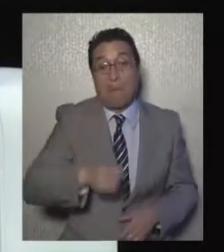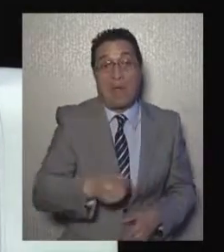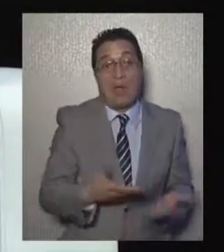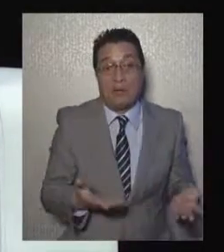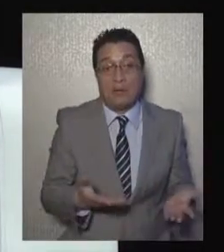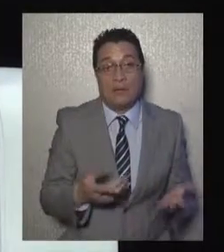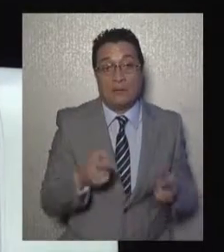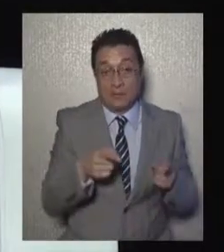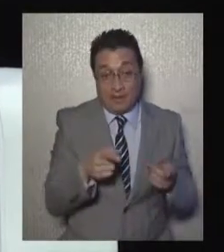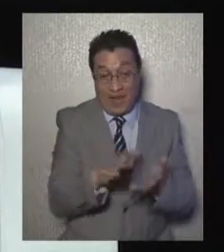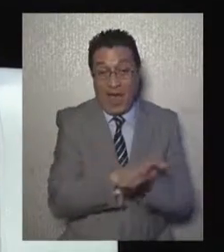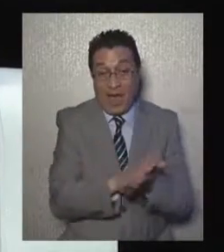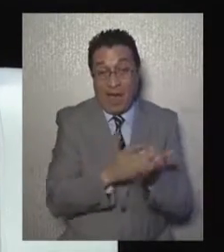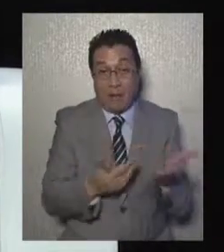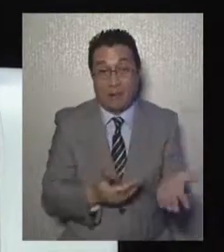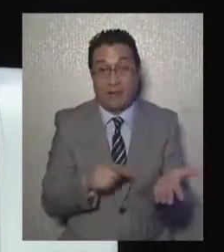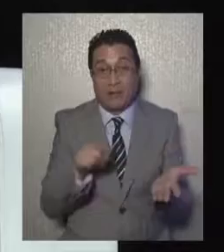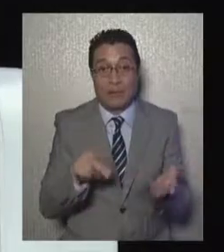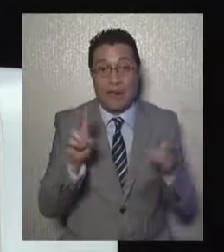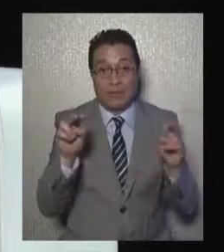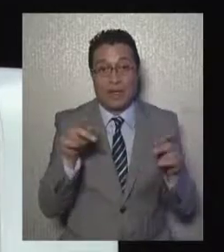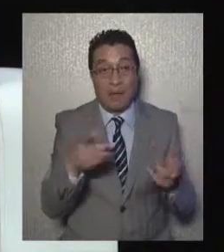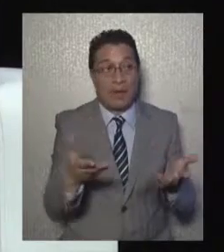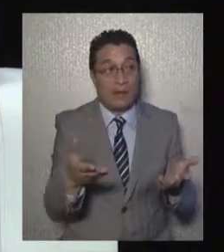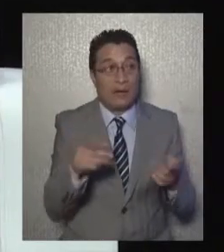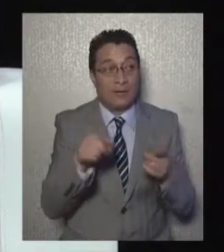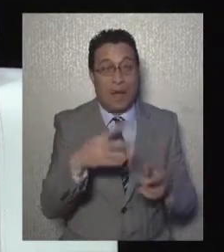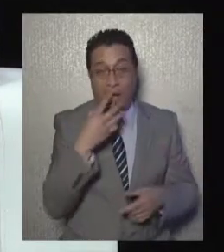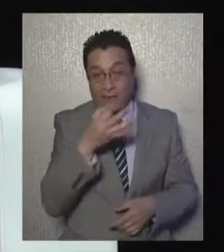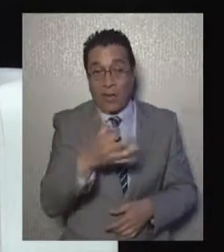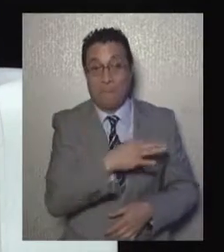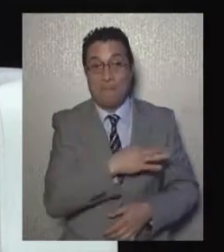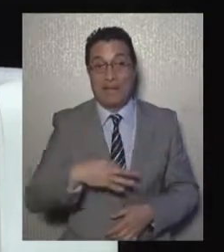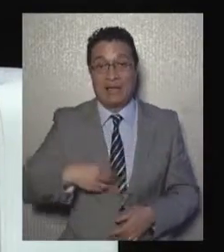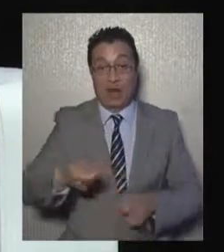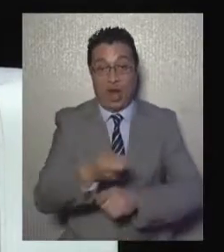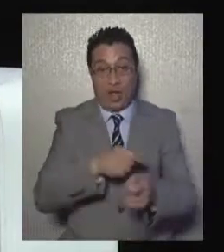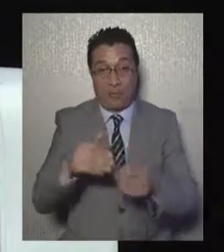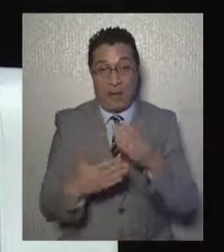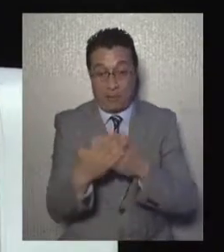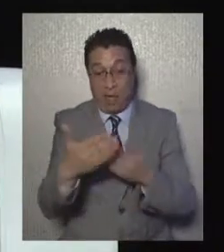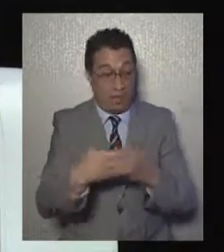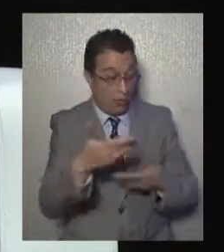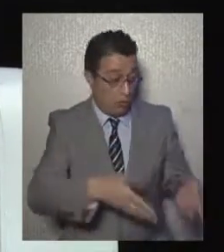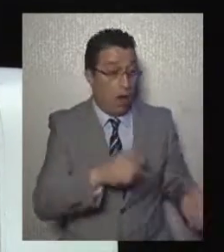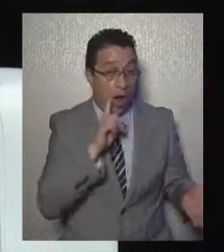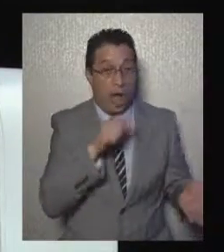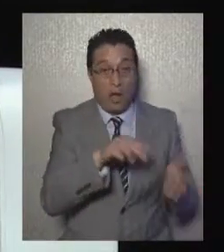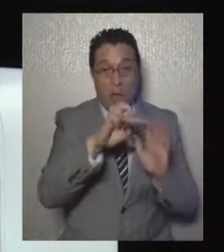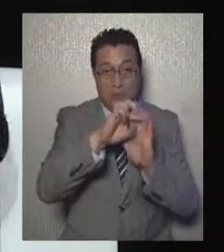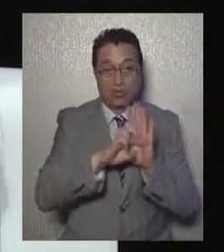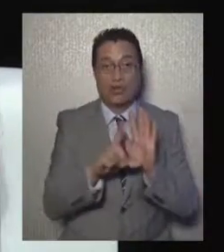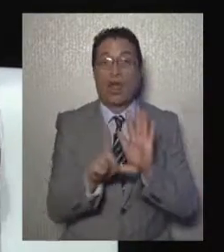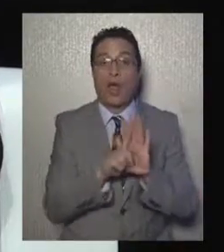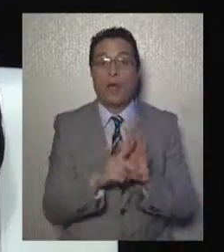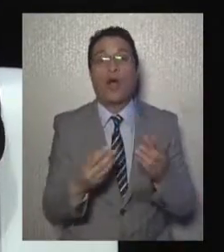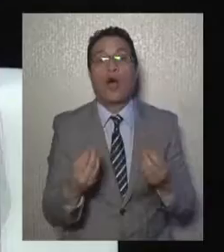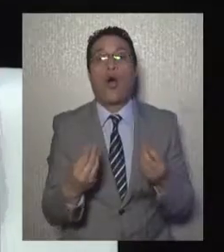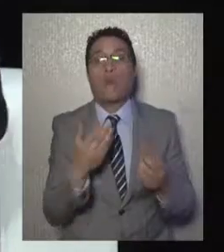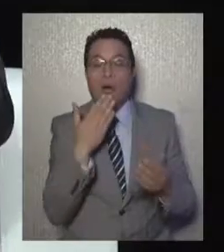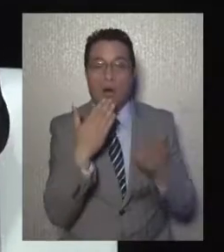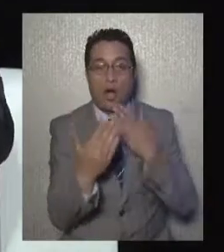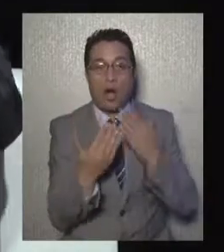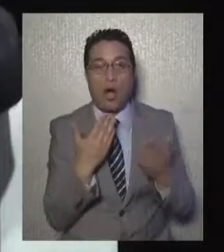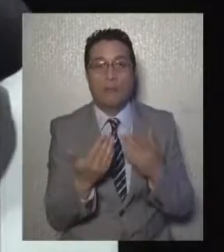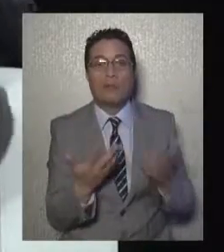otro ejemplo son los notarios. Todo el tema notarial que hoy día mencionaba el ministro de Economía en la mañana, está en los diarios, hay un proyecto de ley, cómo conversa la